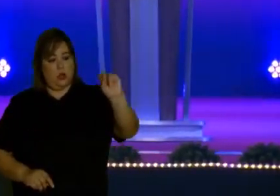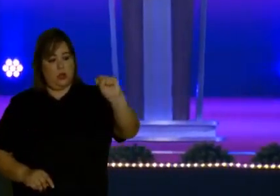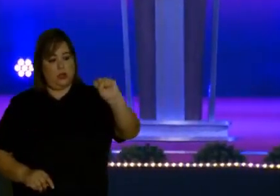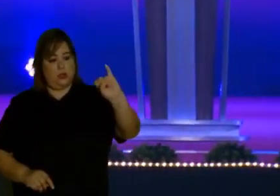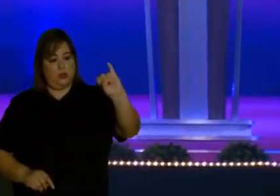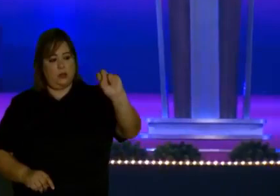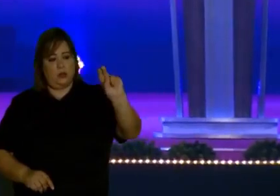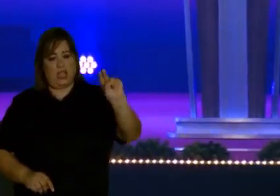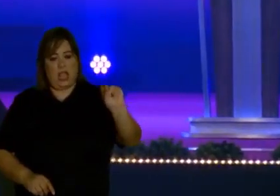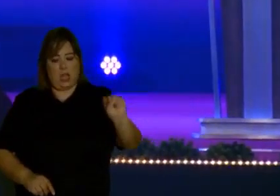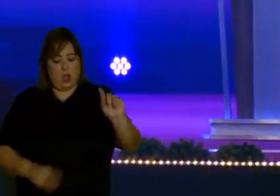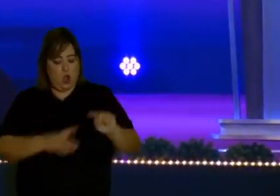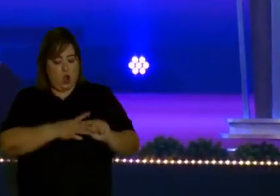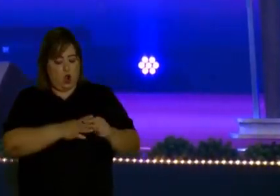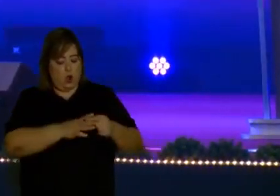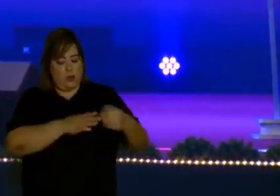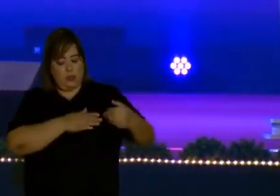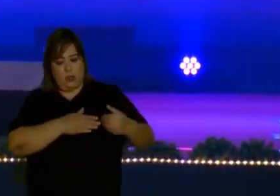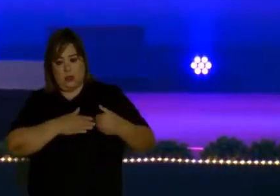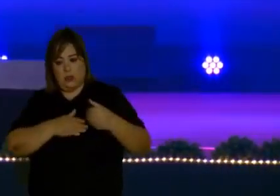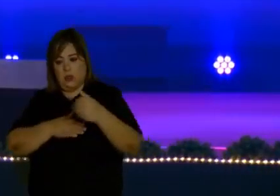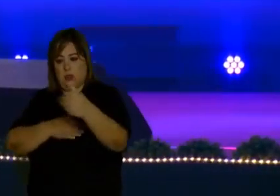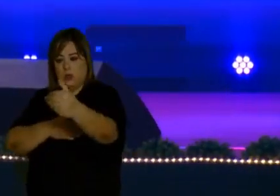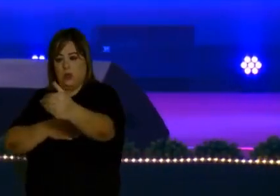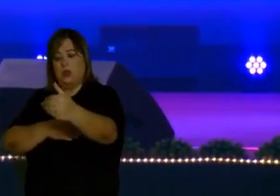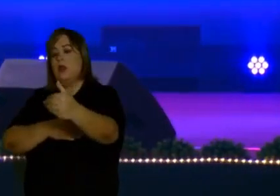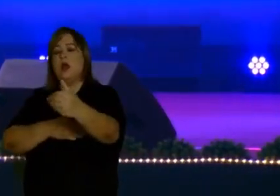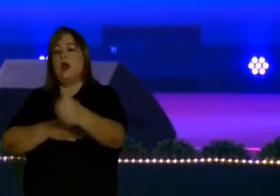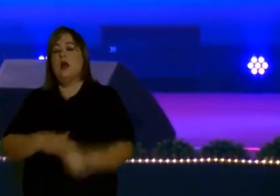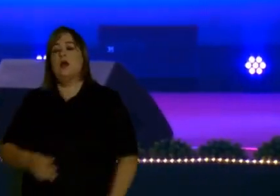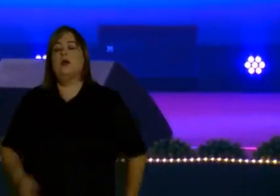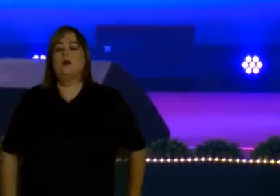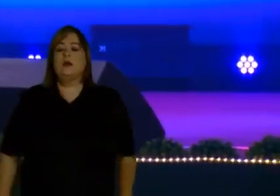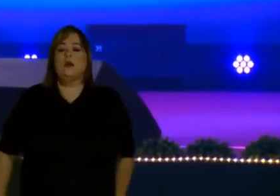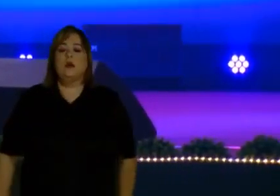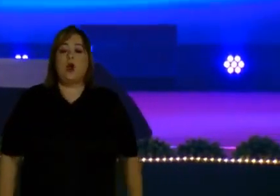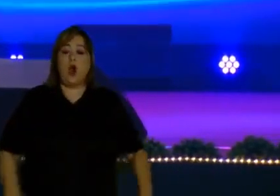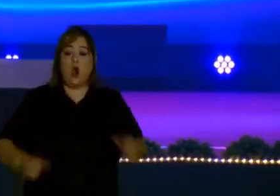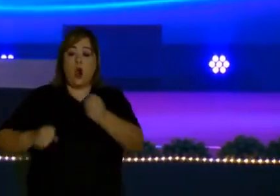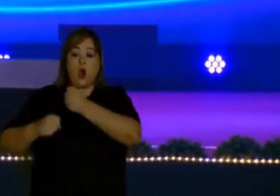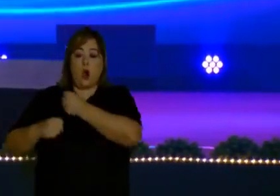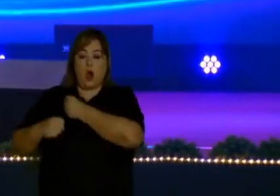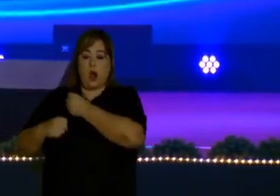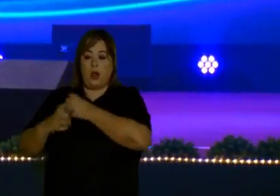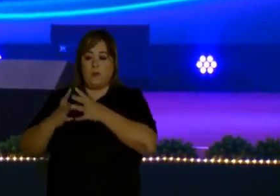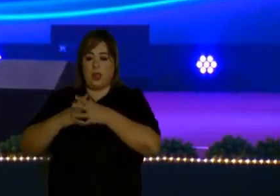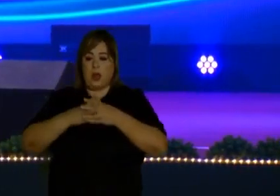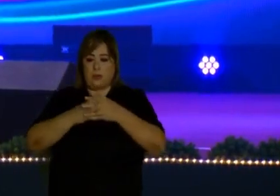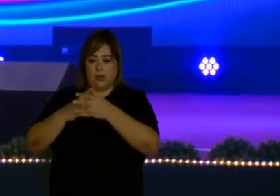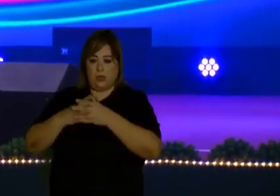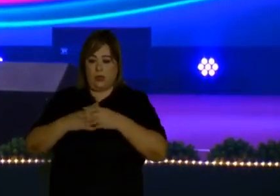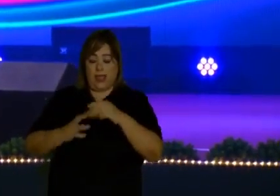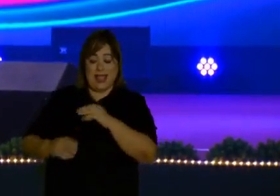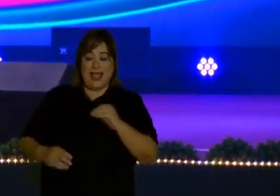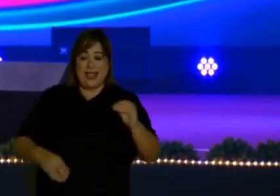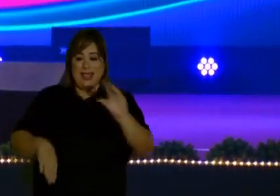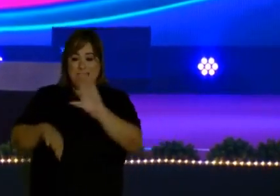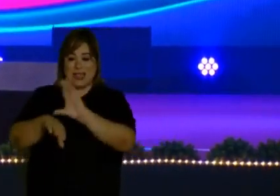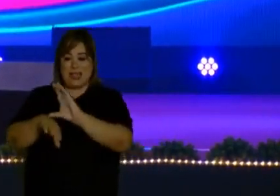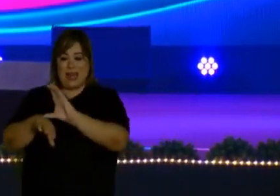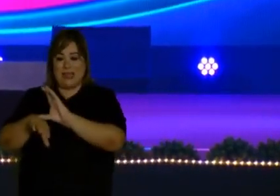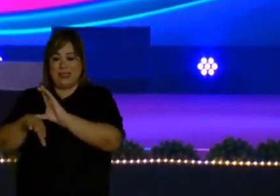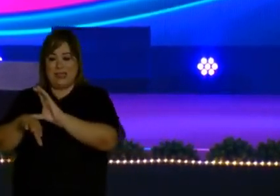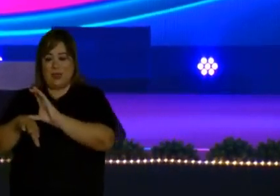partir de ese día estuvieron la Guardia Nacional poniendo orden y en la iglesia, dice, apóstol, yo no lo pedí,